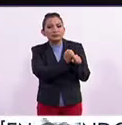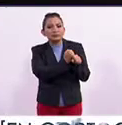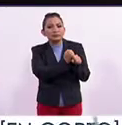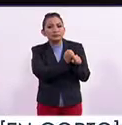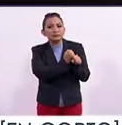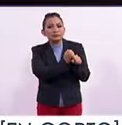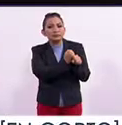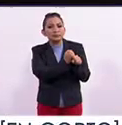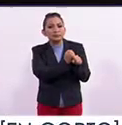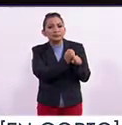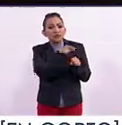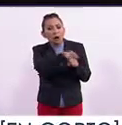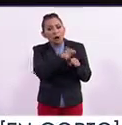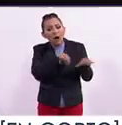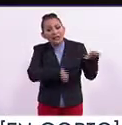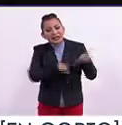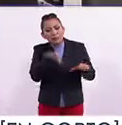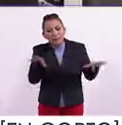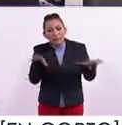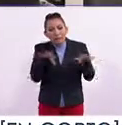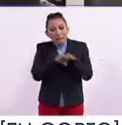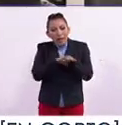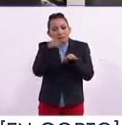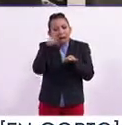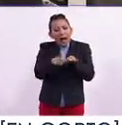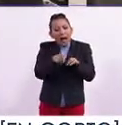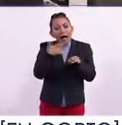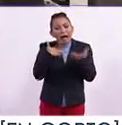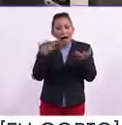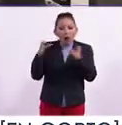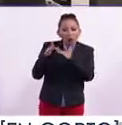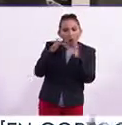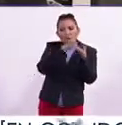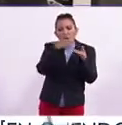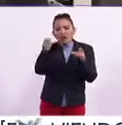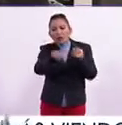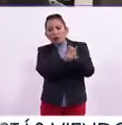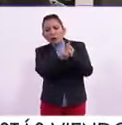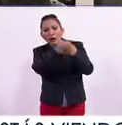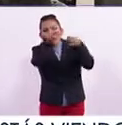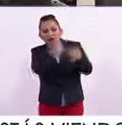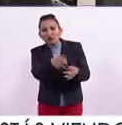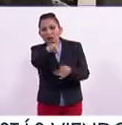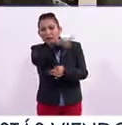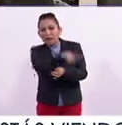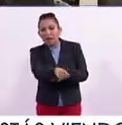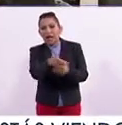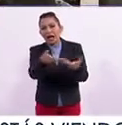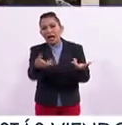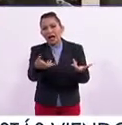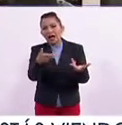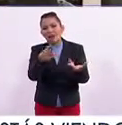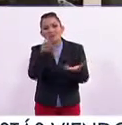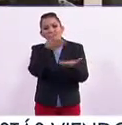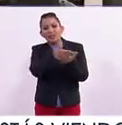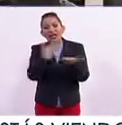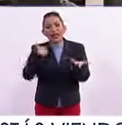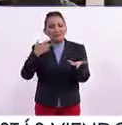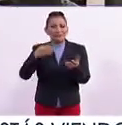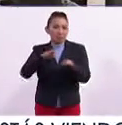actividad adicional que me tuviera en contacto con los problemas reales de la práctica y no con nada más lo